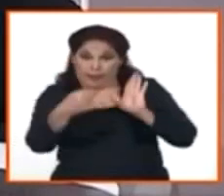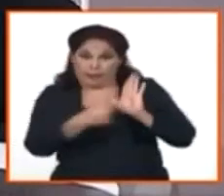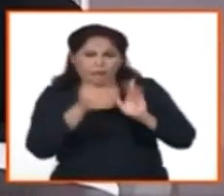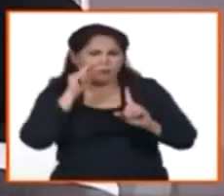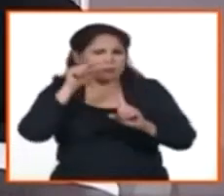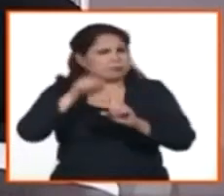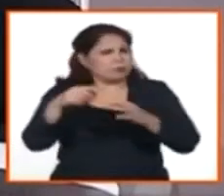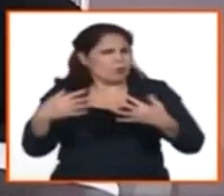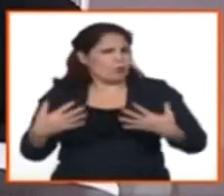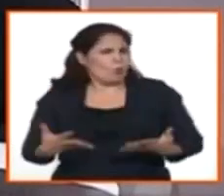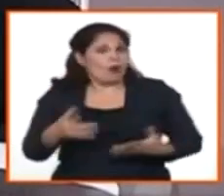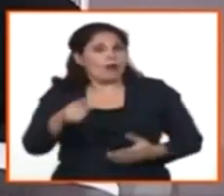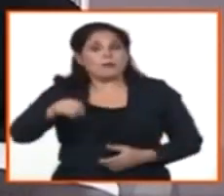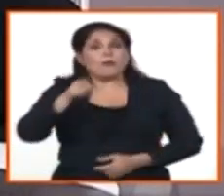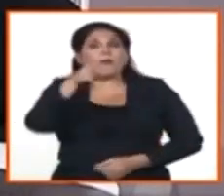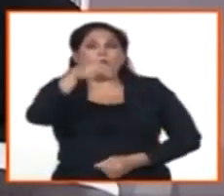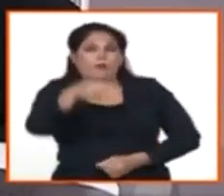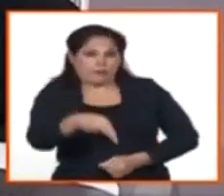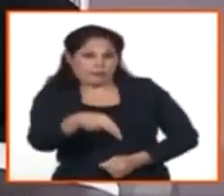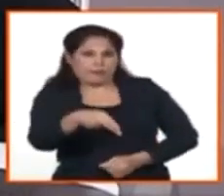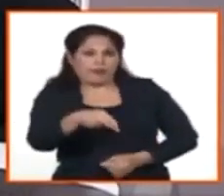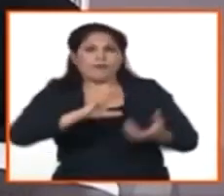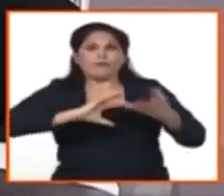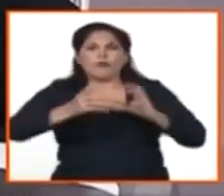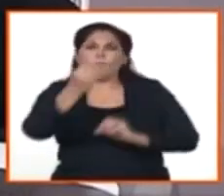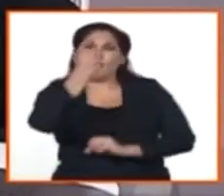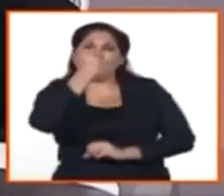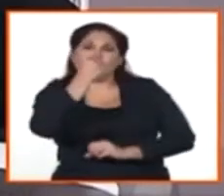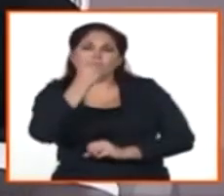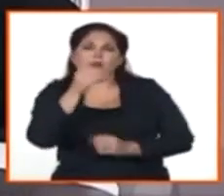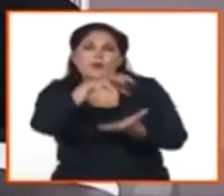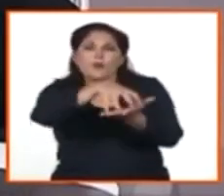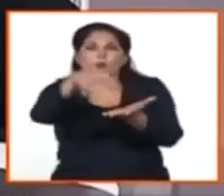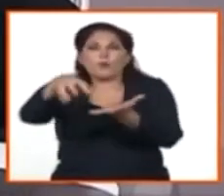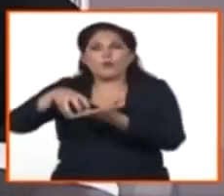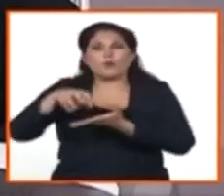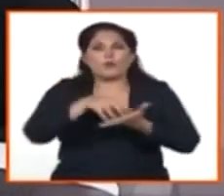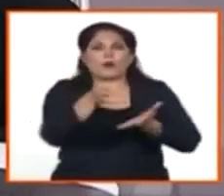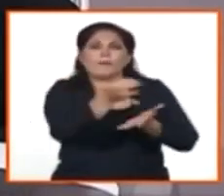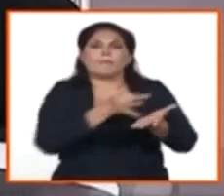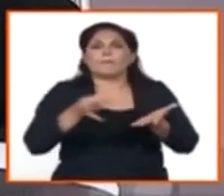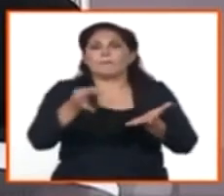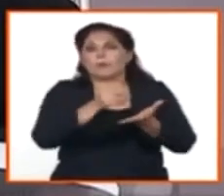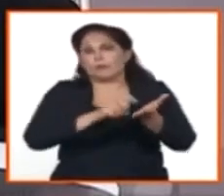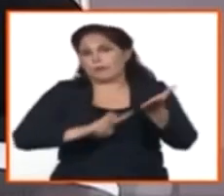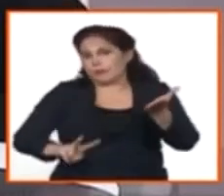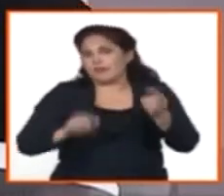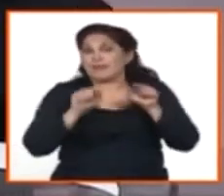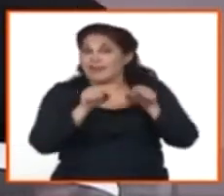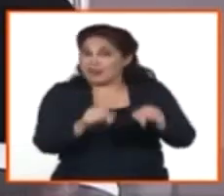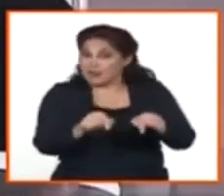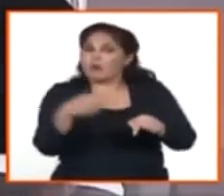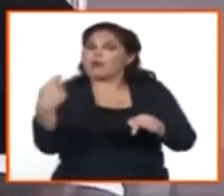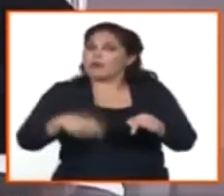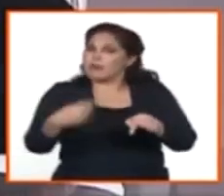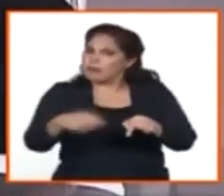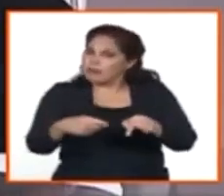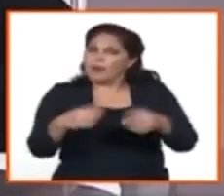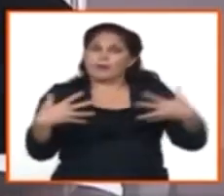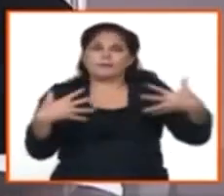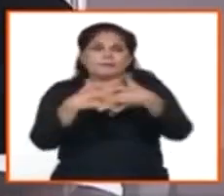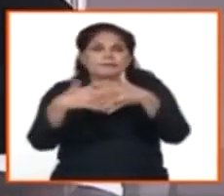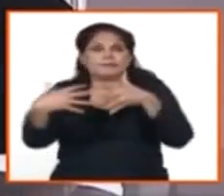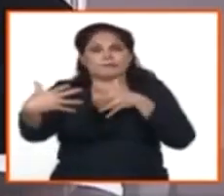también está que ordena los sistemas alimentarios locales soberanos y sostenibles, para que estos puedan articular de